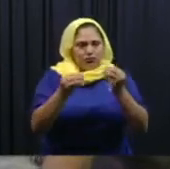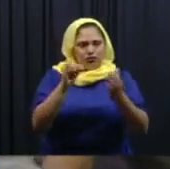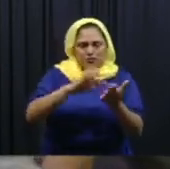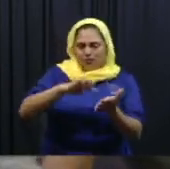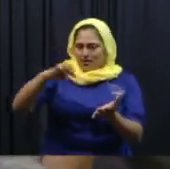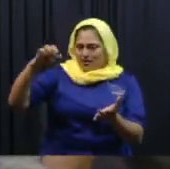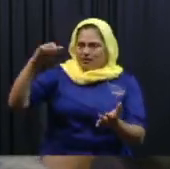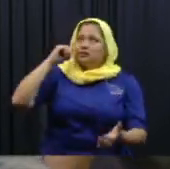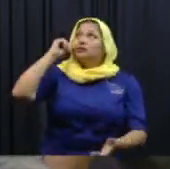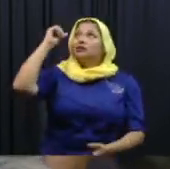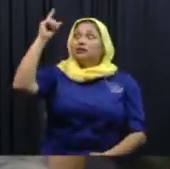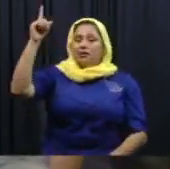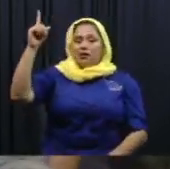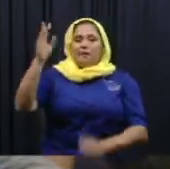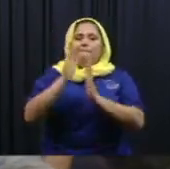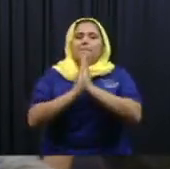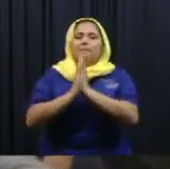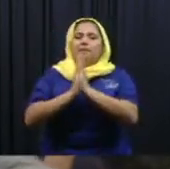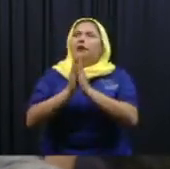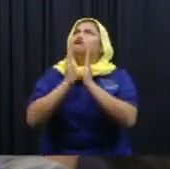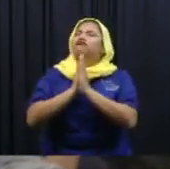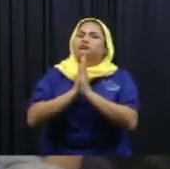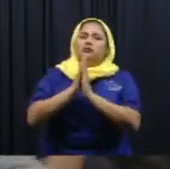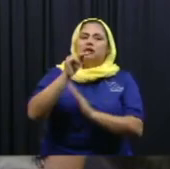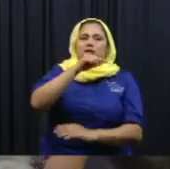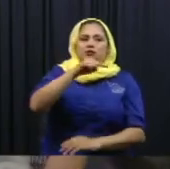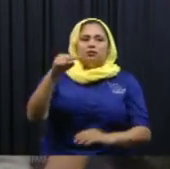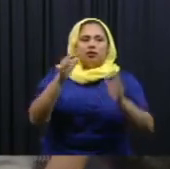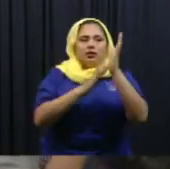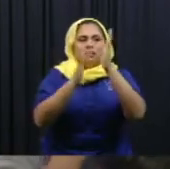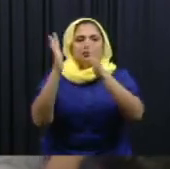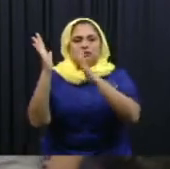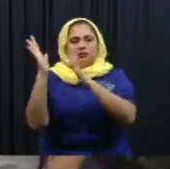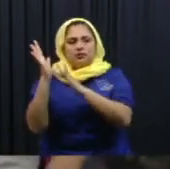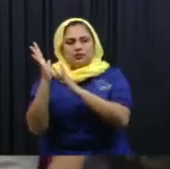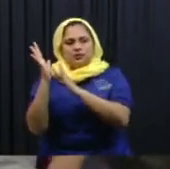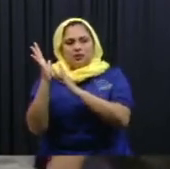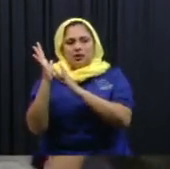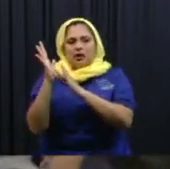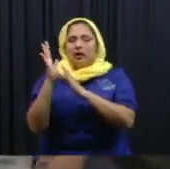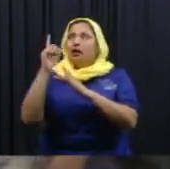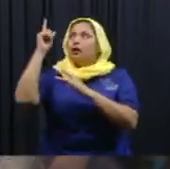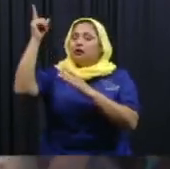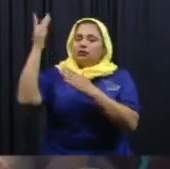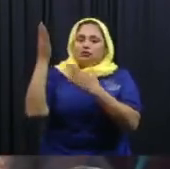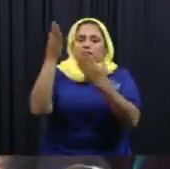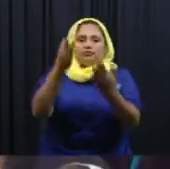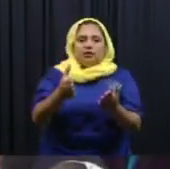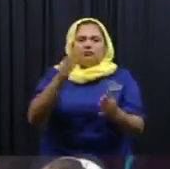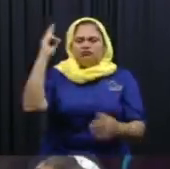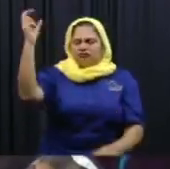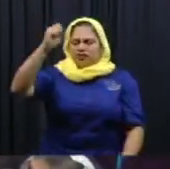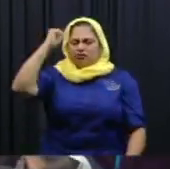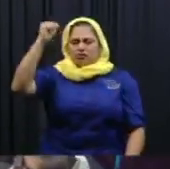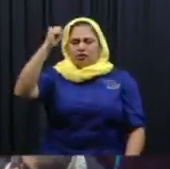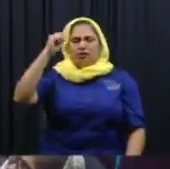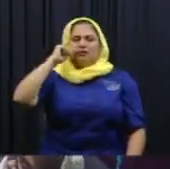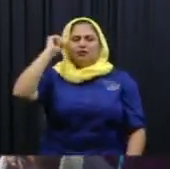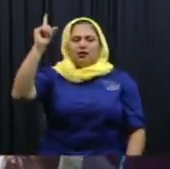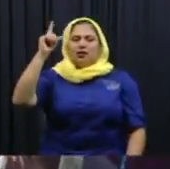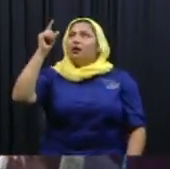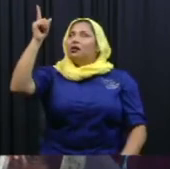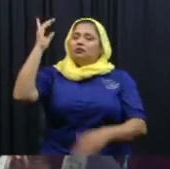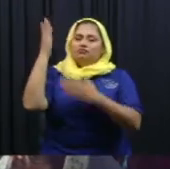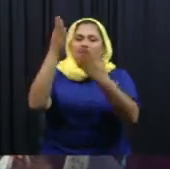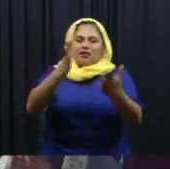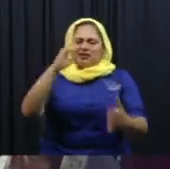países señor te pedimos por favor en el nombre de Jesús que coloques tu Victoria señor que